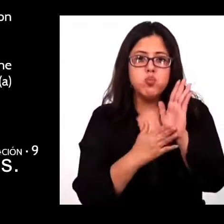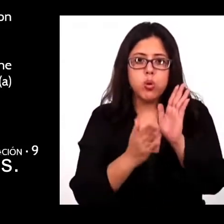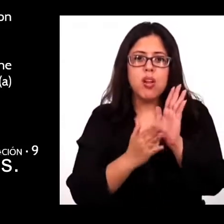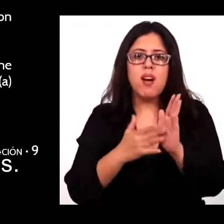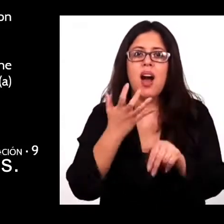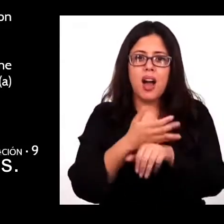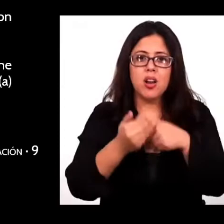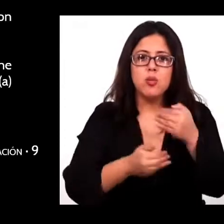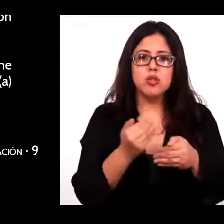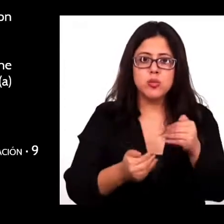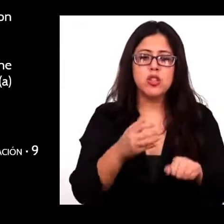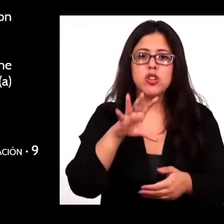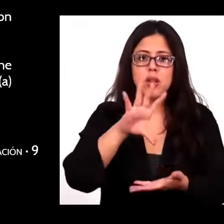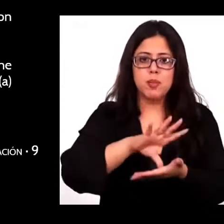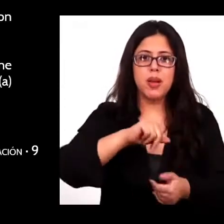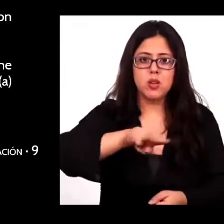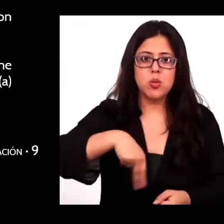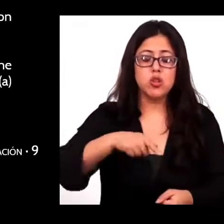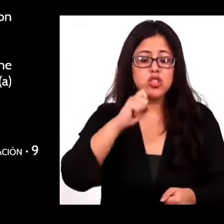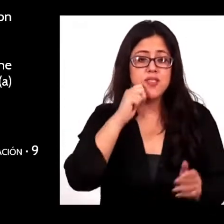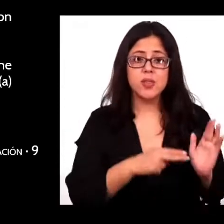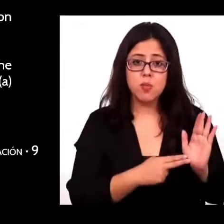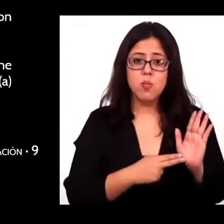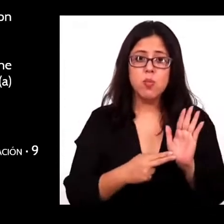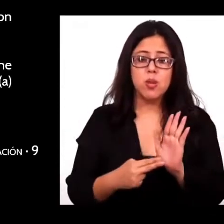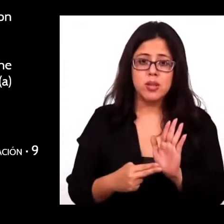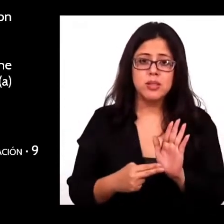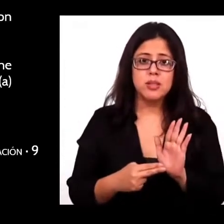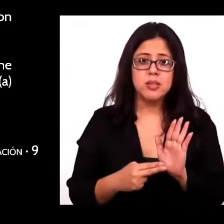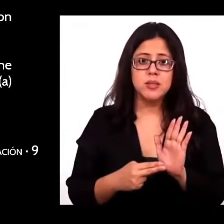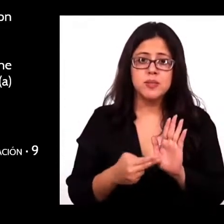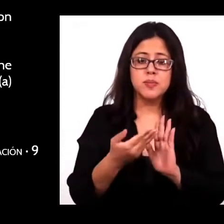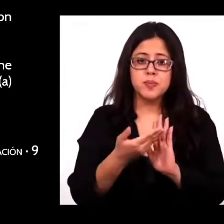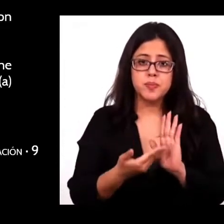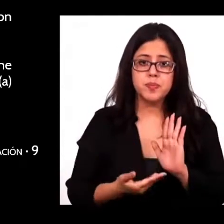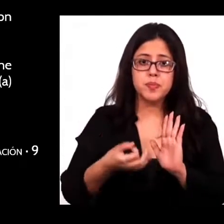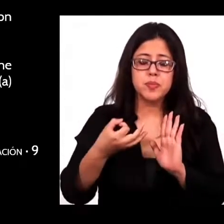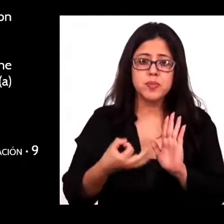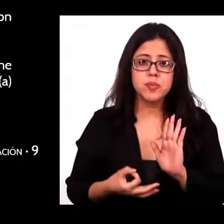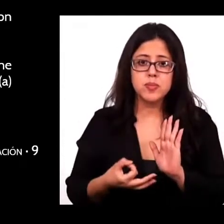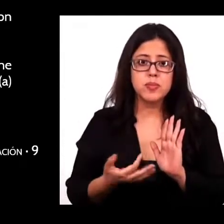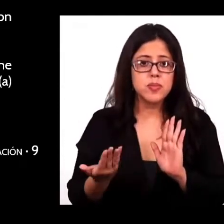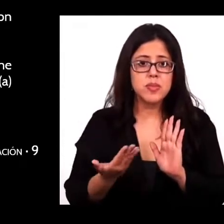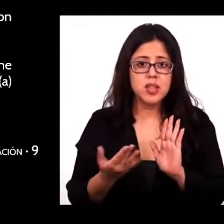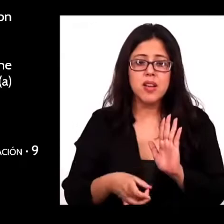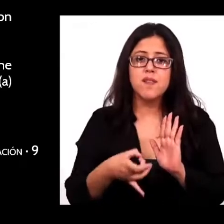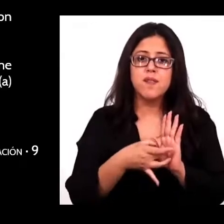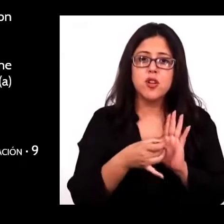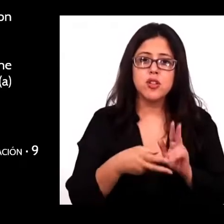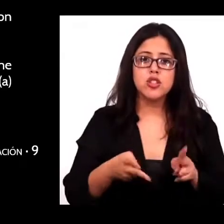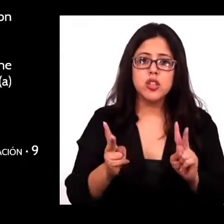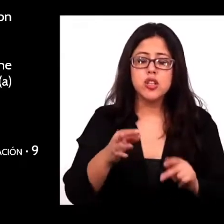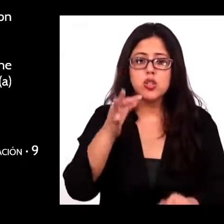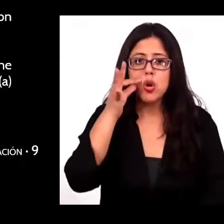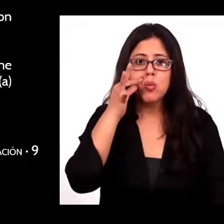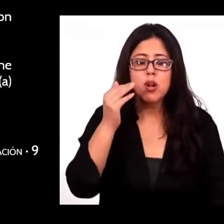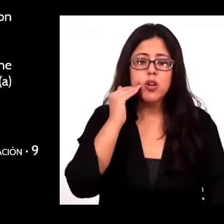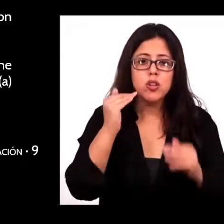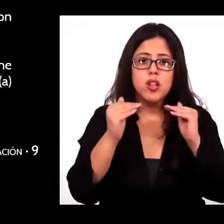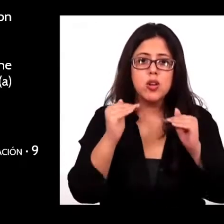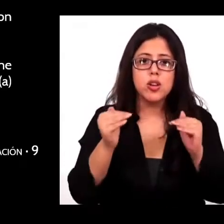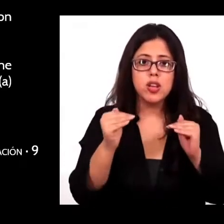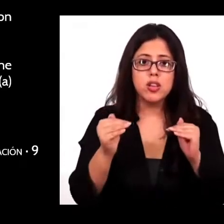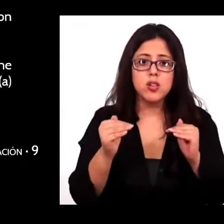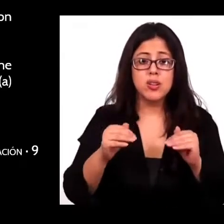nuestro país. Esto revela, evidentemente, que la violación a los derechos humanos de niños, niñas y adolescentes